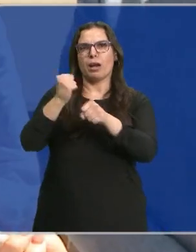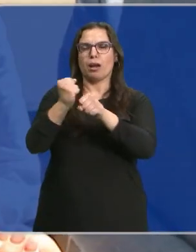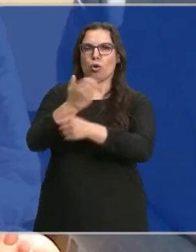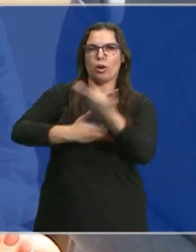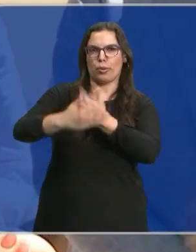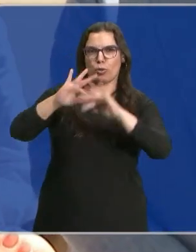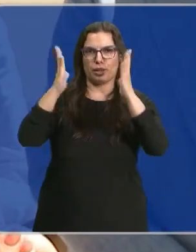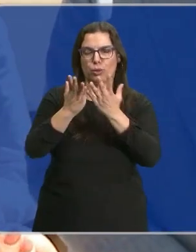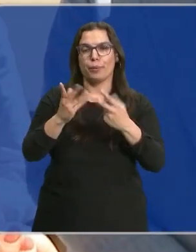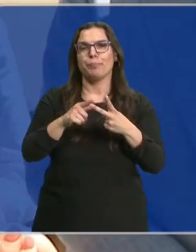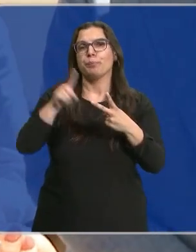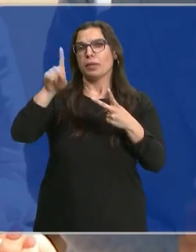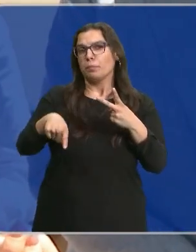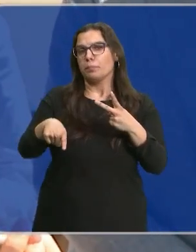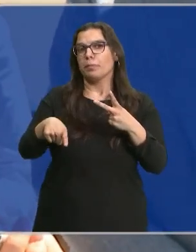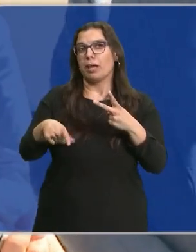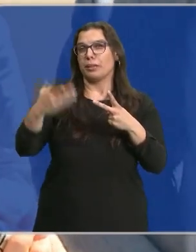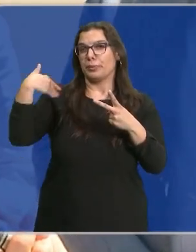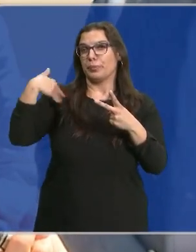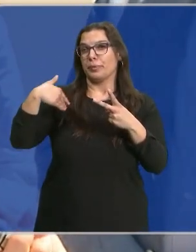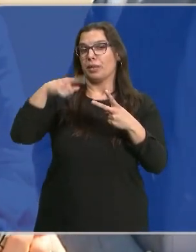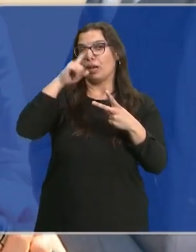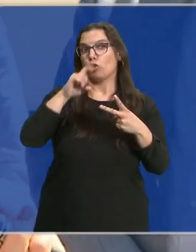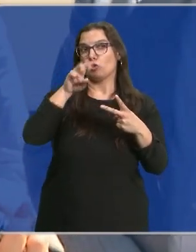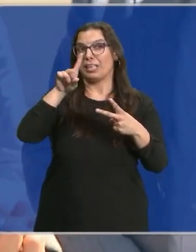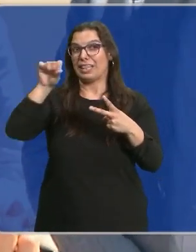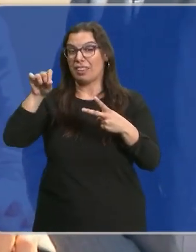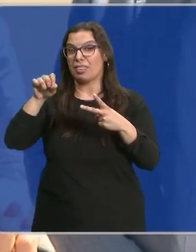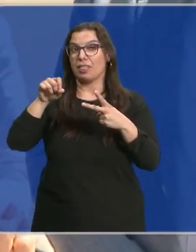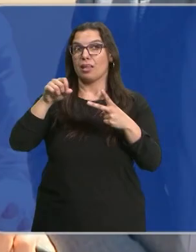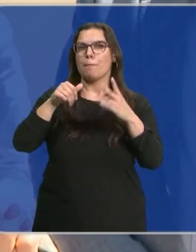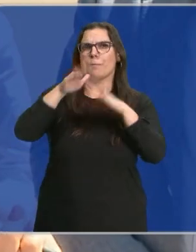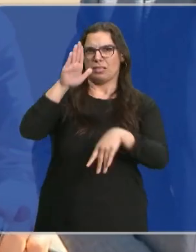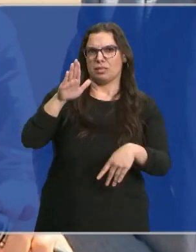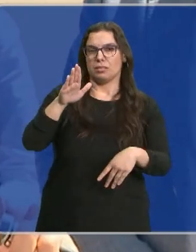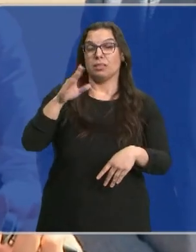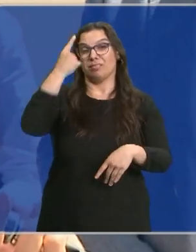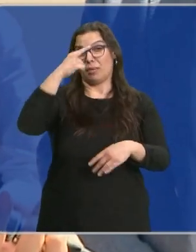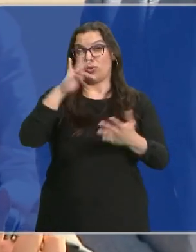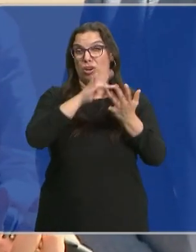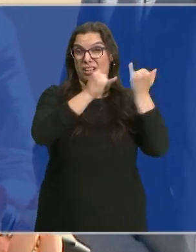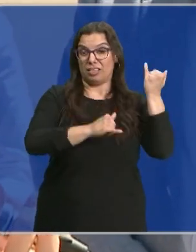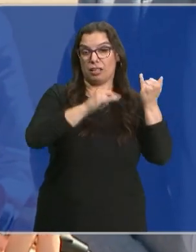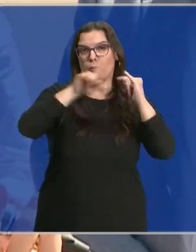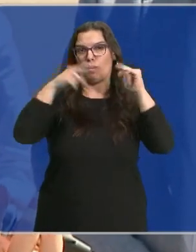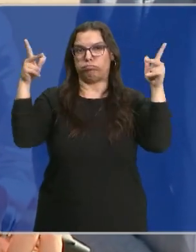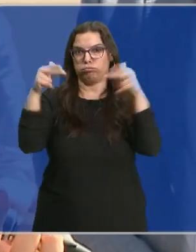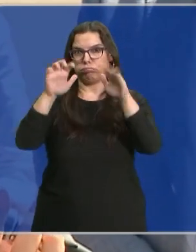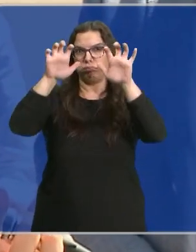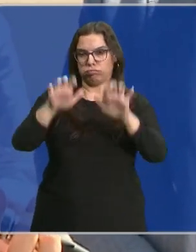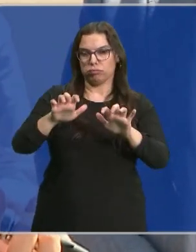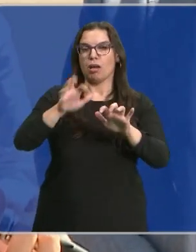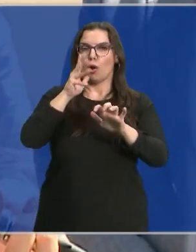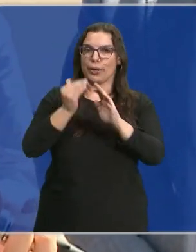cooperación. Hemos recuperado casi el nivel anterior al año 2010. Saben la crisis importante que hubo lo que conllevó una